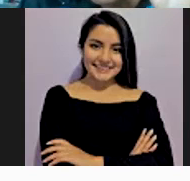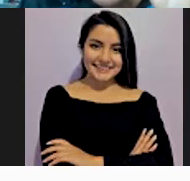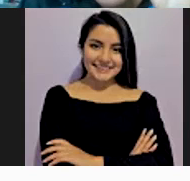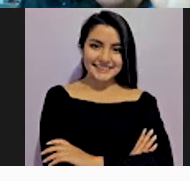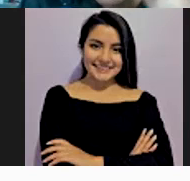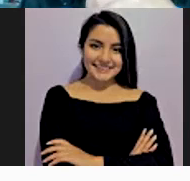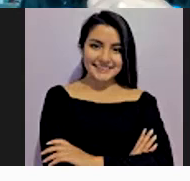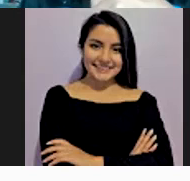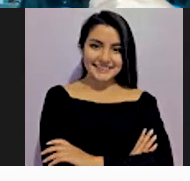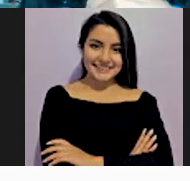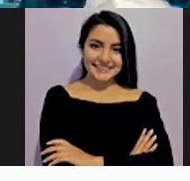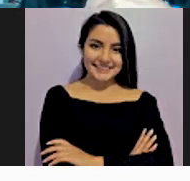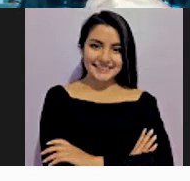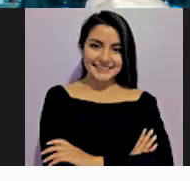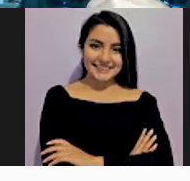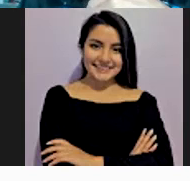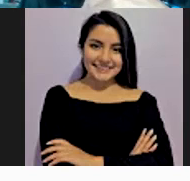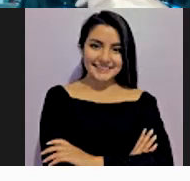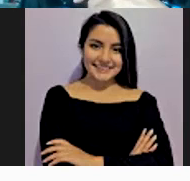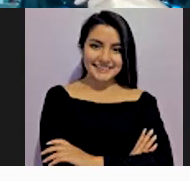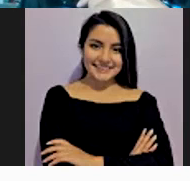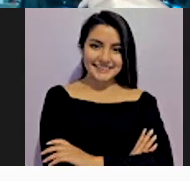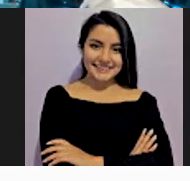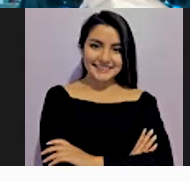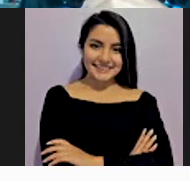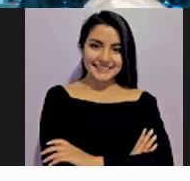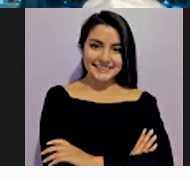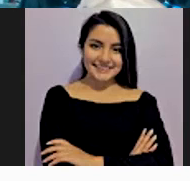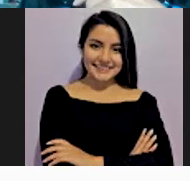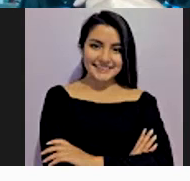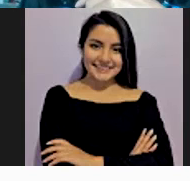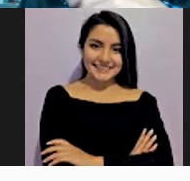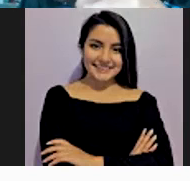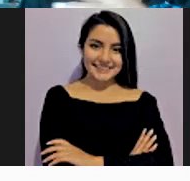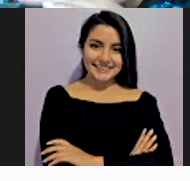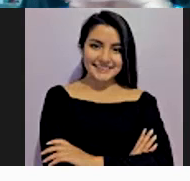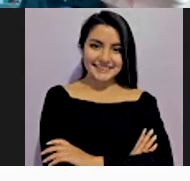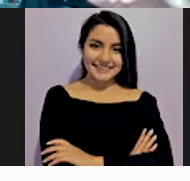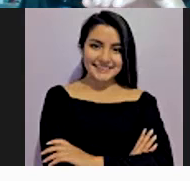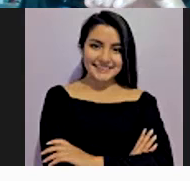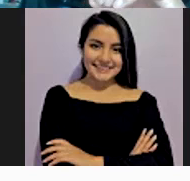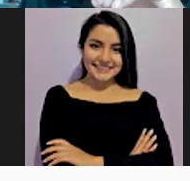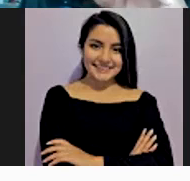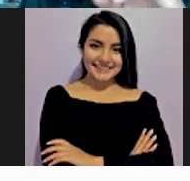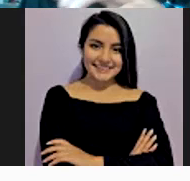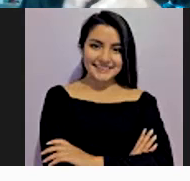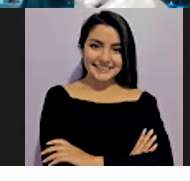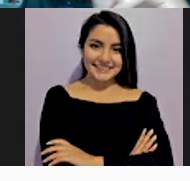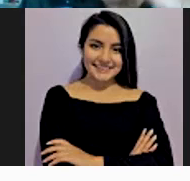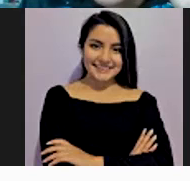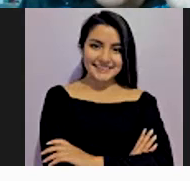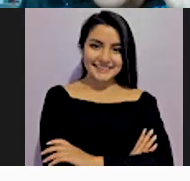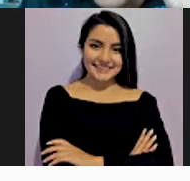velocidad, ¿cierto? Sí, Segundo, ¿qué perdió? Encontró aquí, ¿qué encontró aquí? un obstáculo.